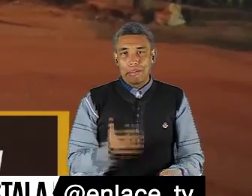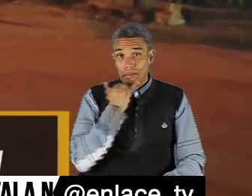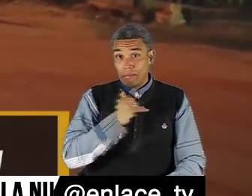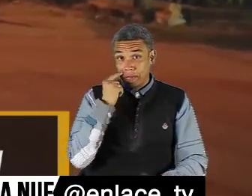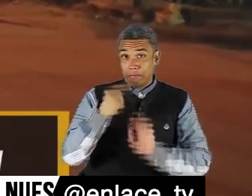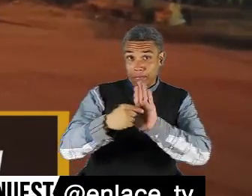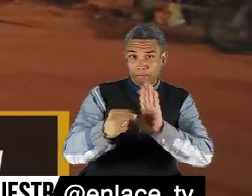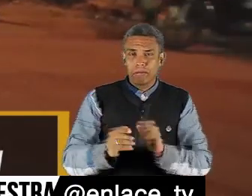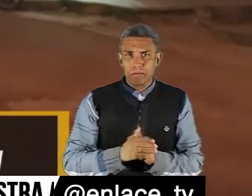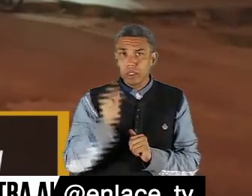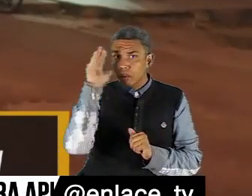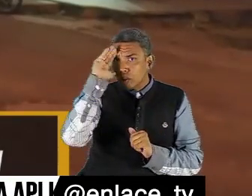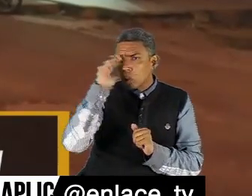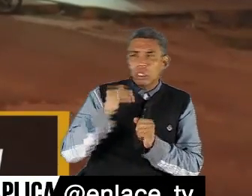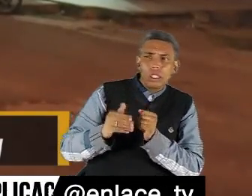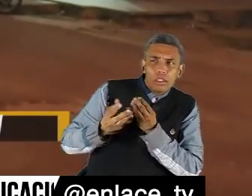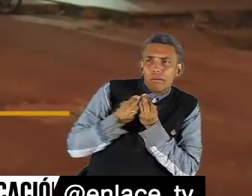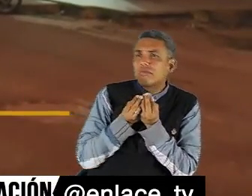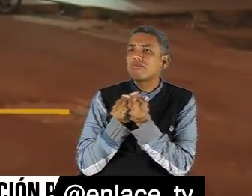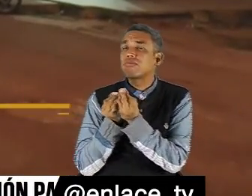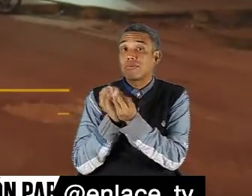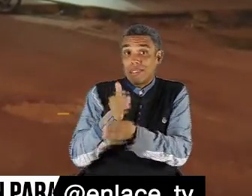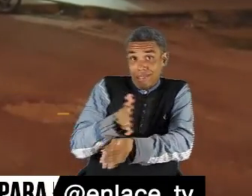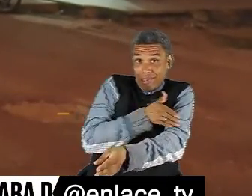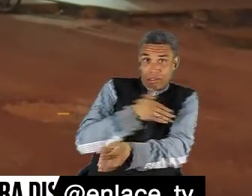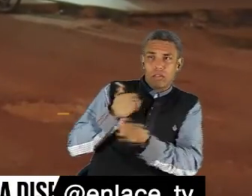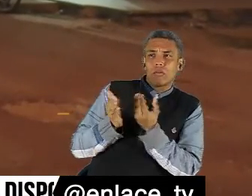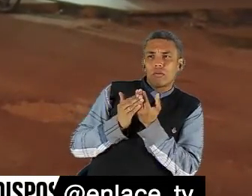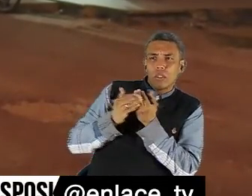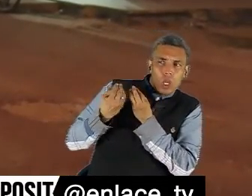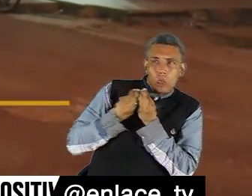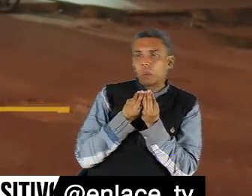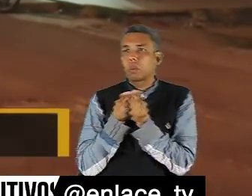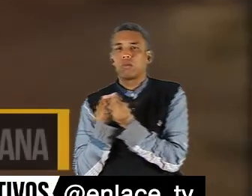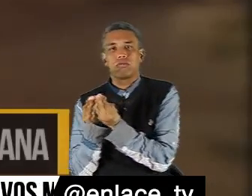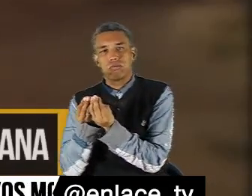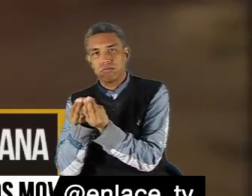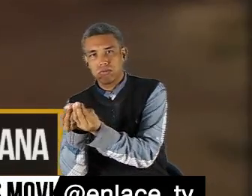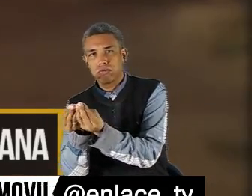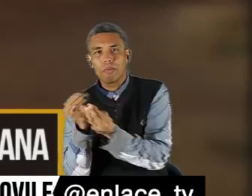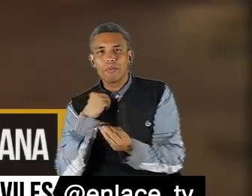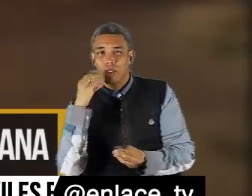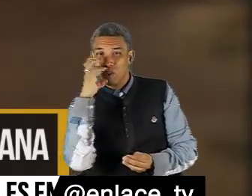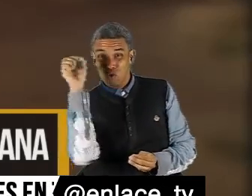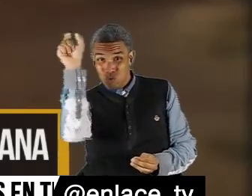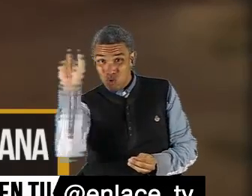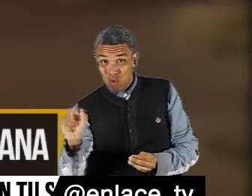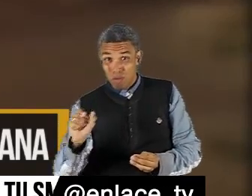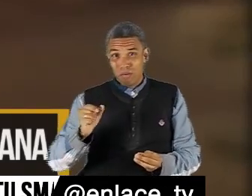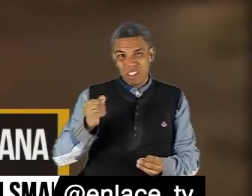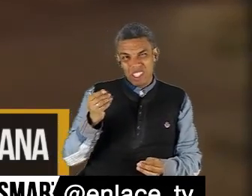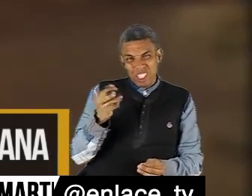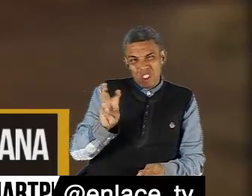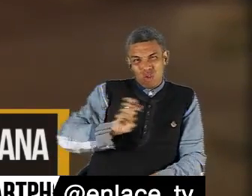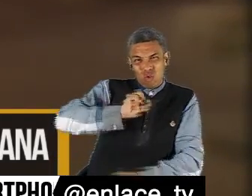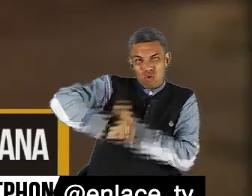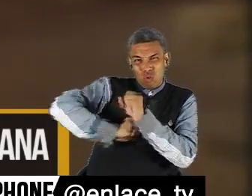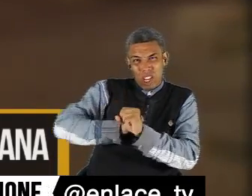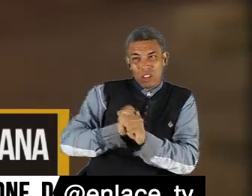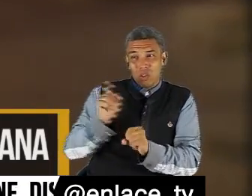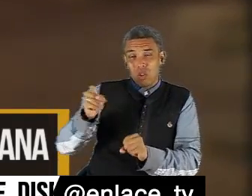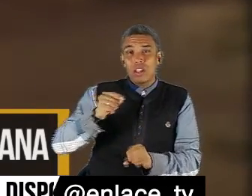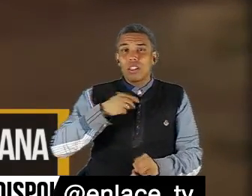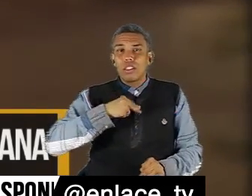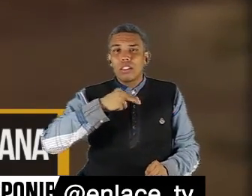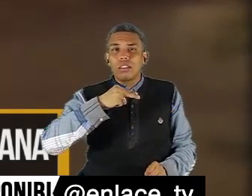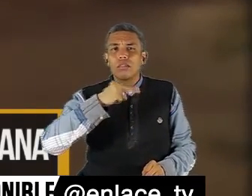la policía, donde gracias al llamado de la ciudadanía, quien dio aviso a las autoridades de un hombre que al parecer habría violado a su propia hermana, una menor